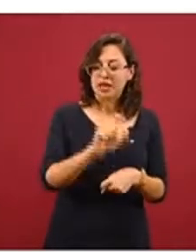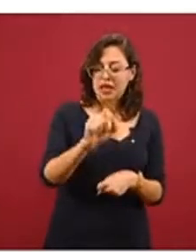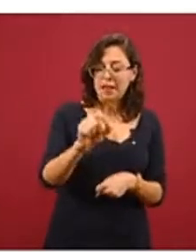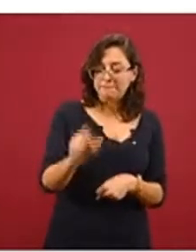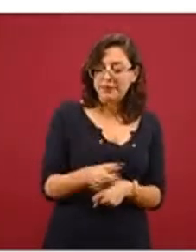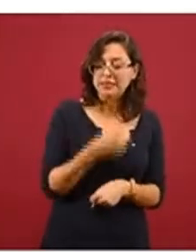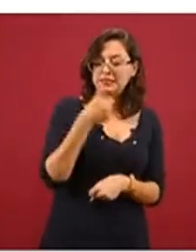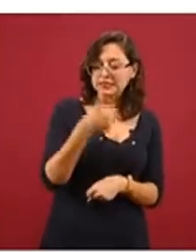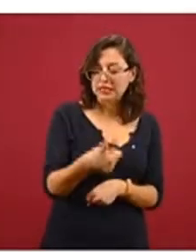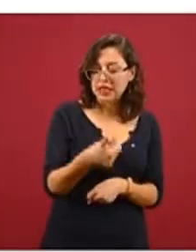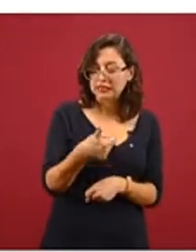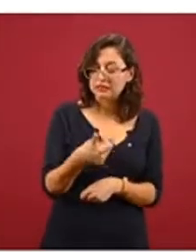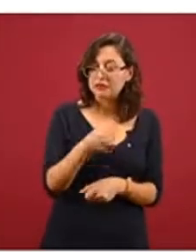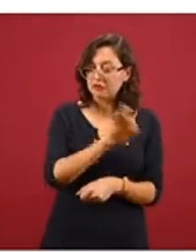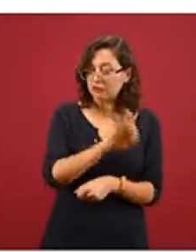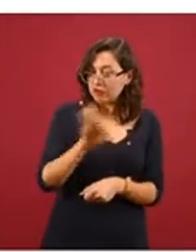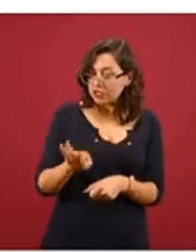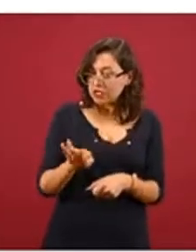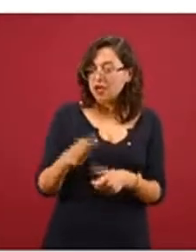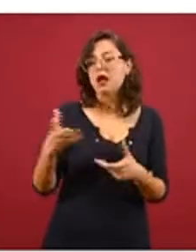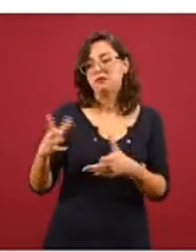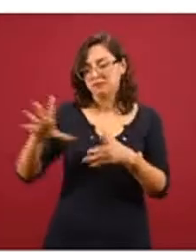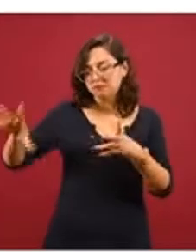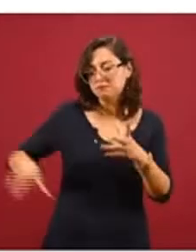de casos están precisamente pendientes de